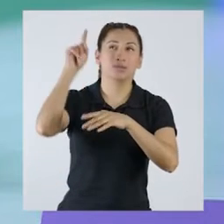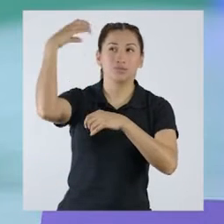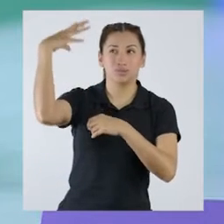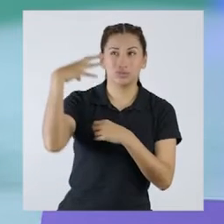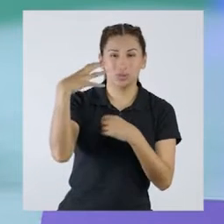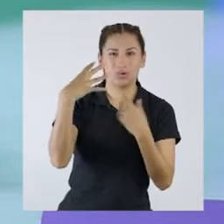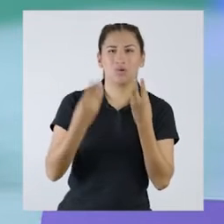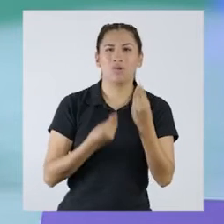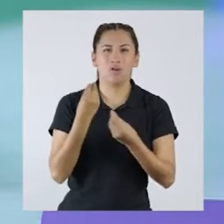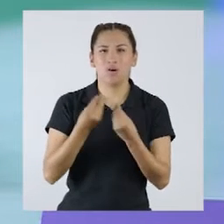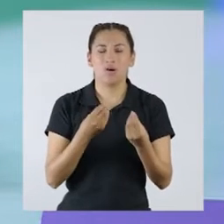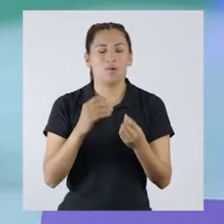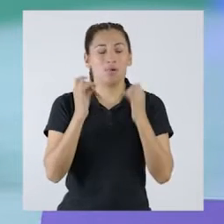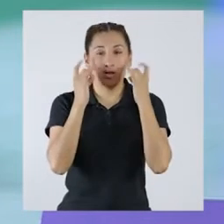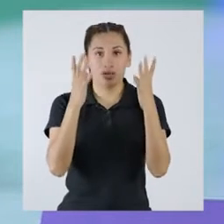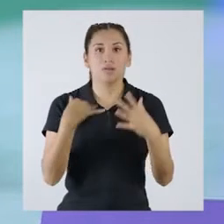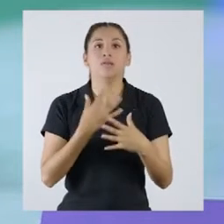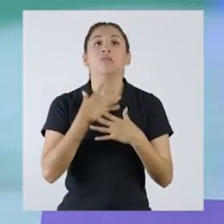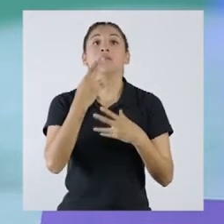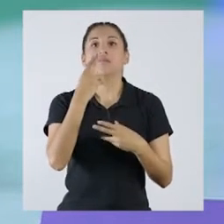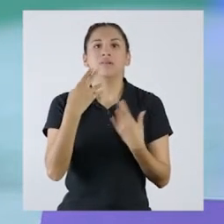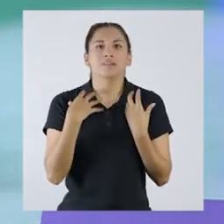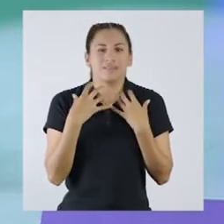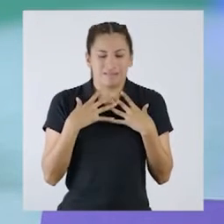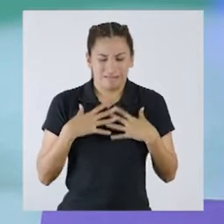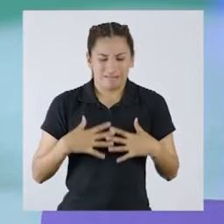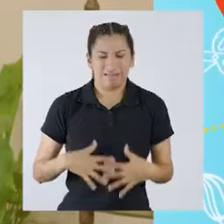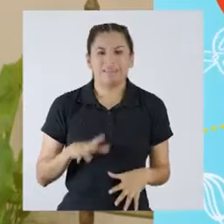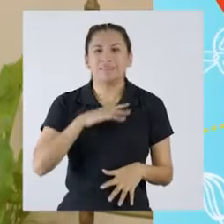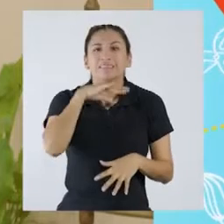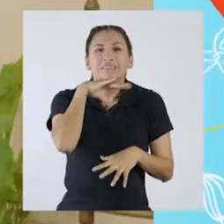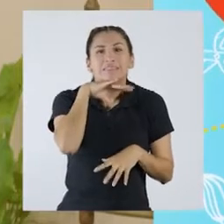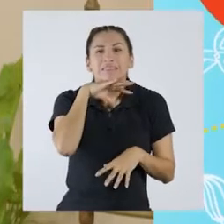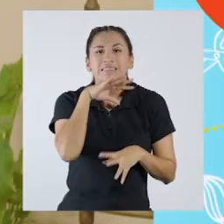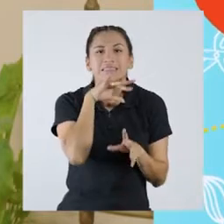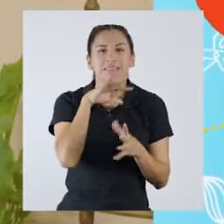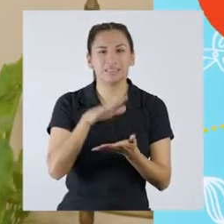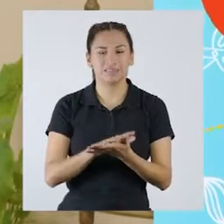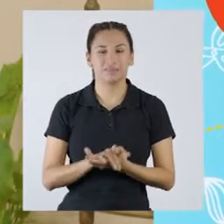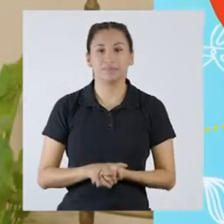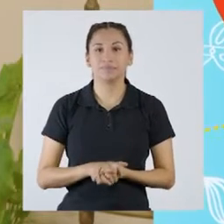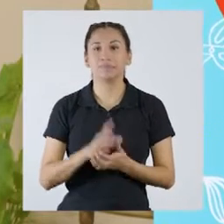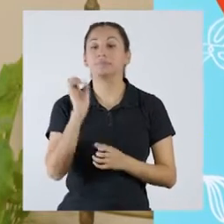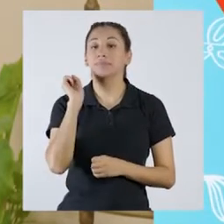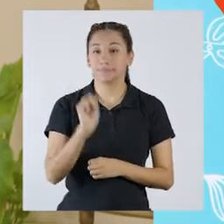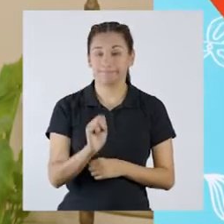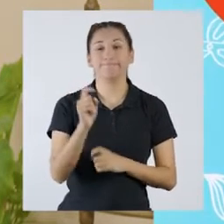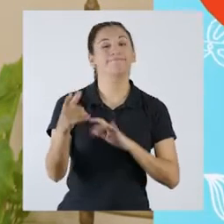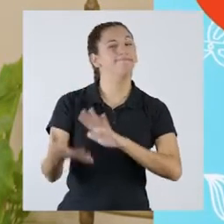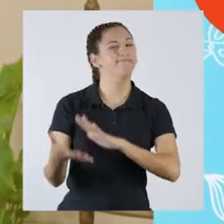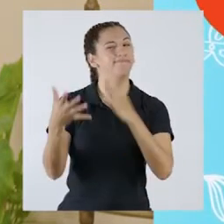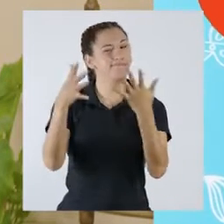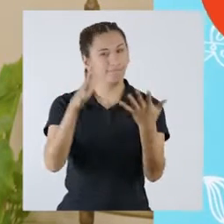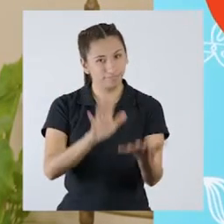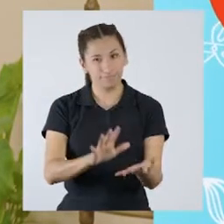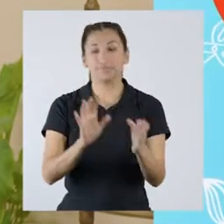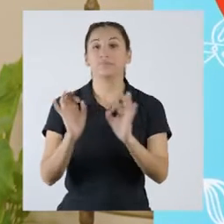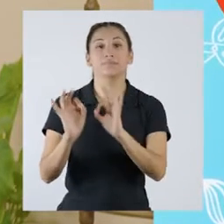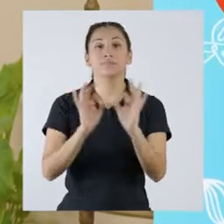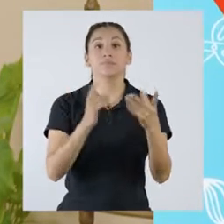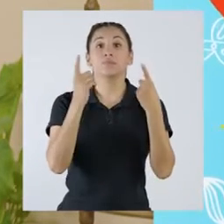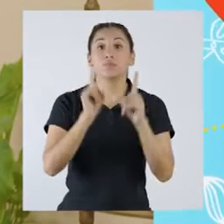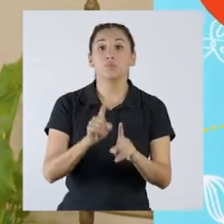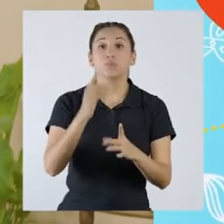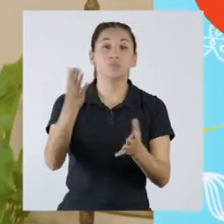el sol y sentí que me hacía chicharrón. Gran ejemplo, Tocino. Es algo muy similar lo que